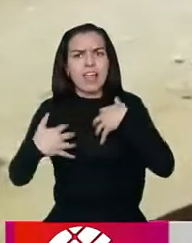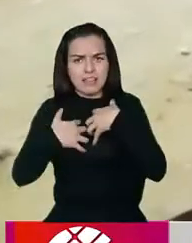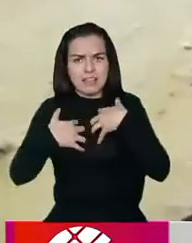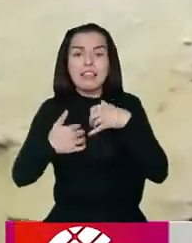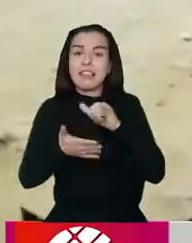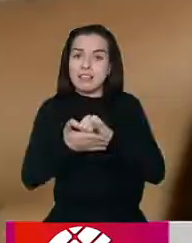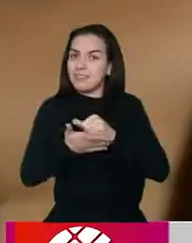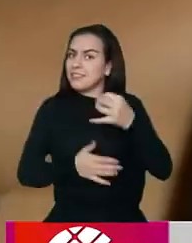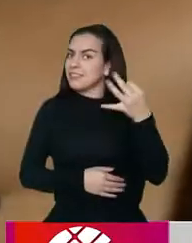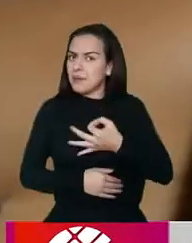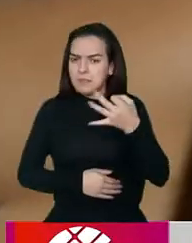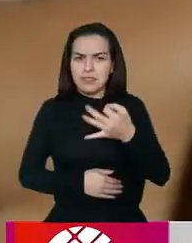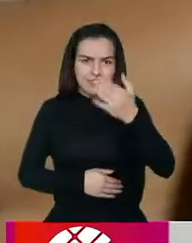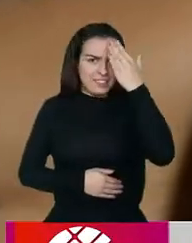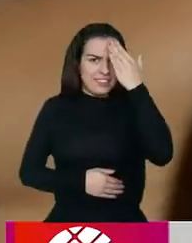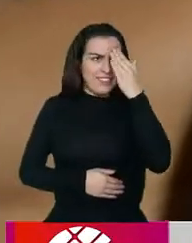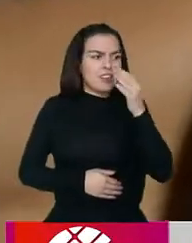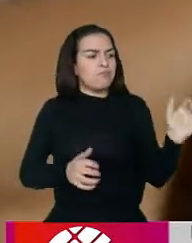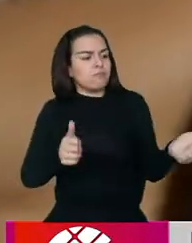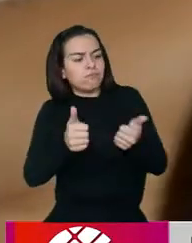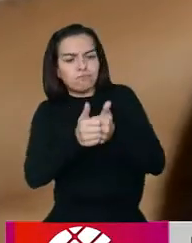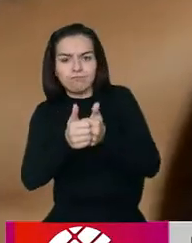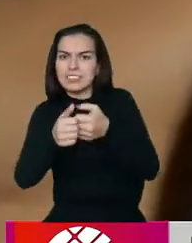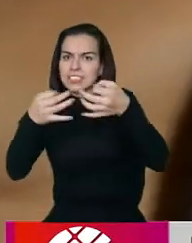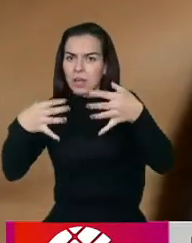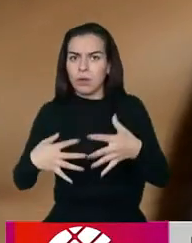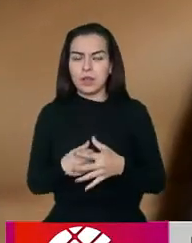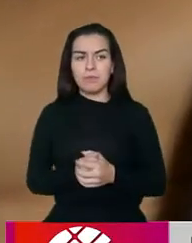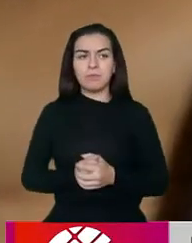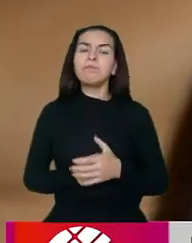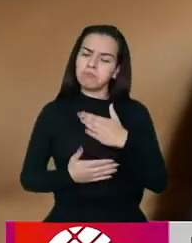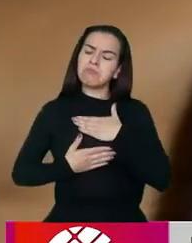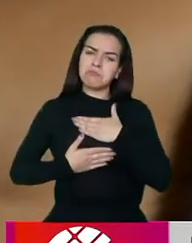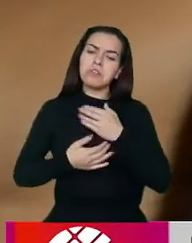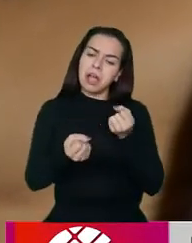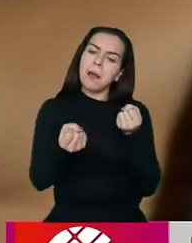de seguridad. Decidí apoyar la labor de